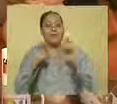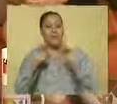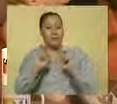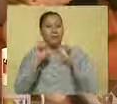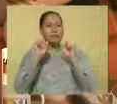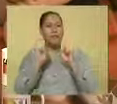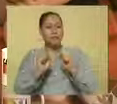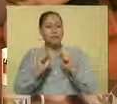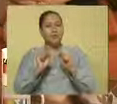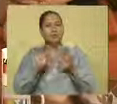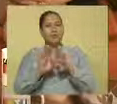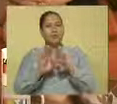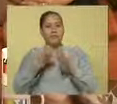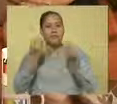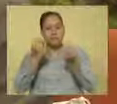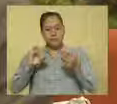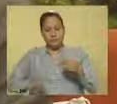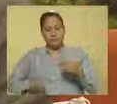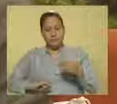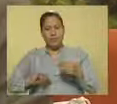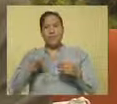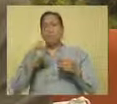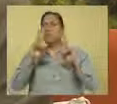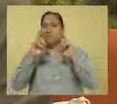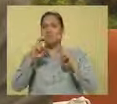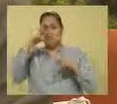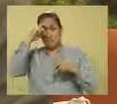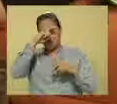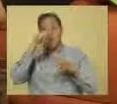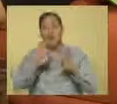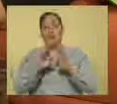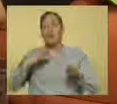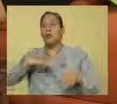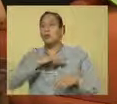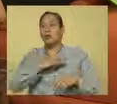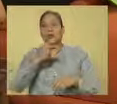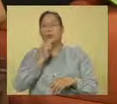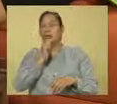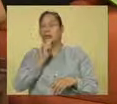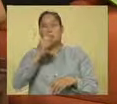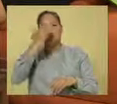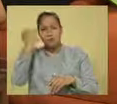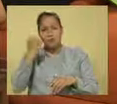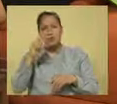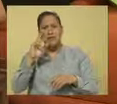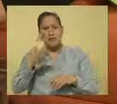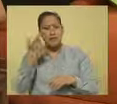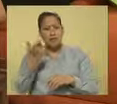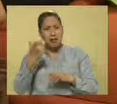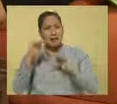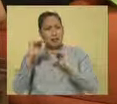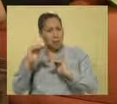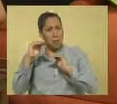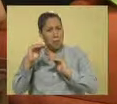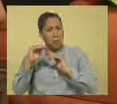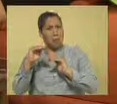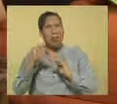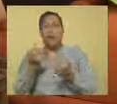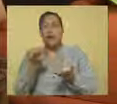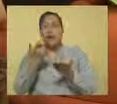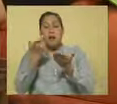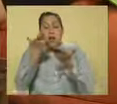duda interesante, polémico y que muchos no sabemos a fondo si realmente está estancada o no. Bueno,